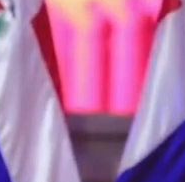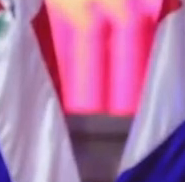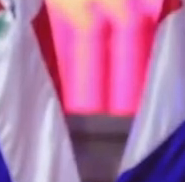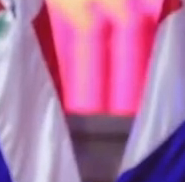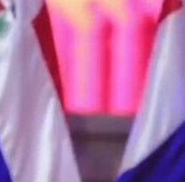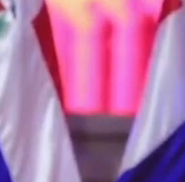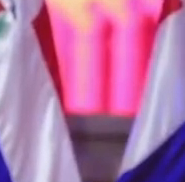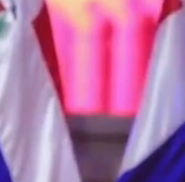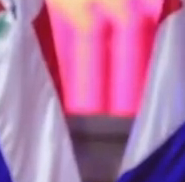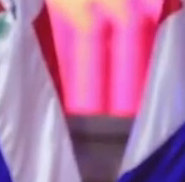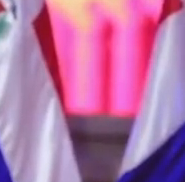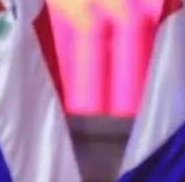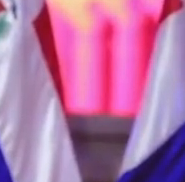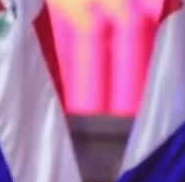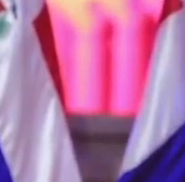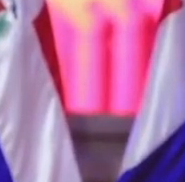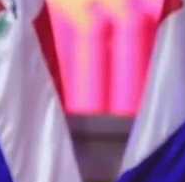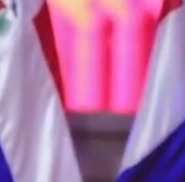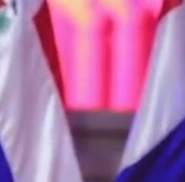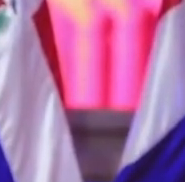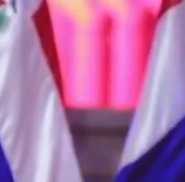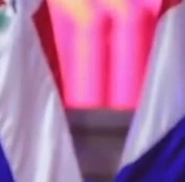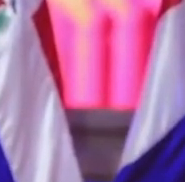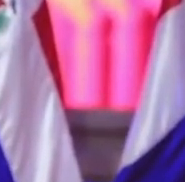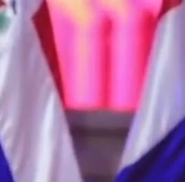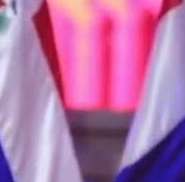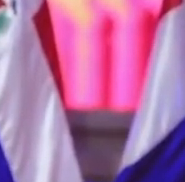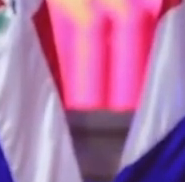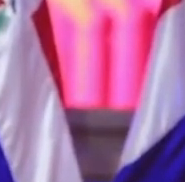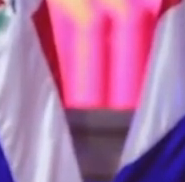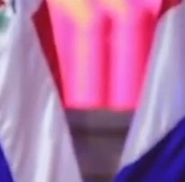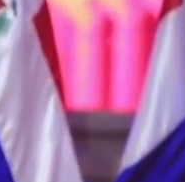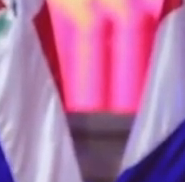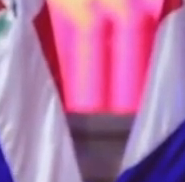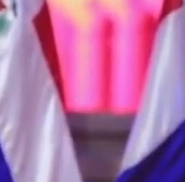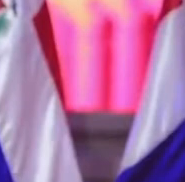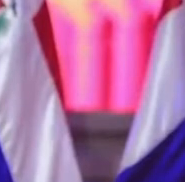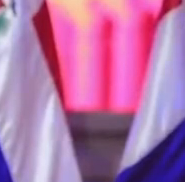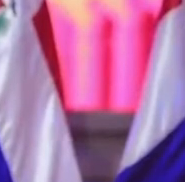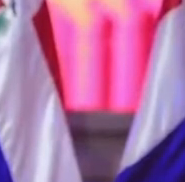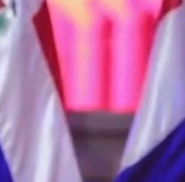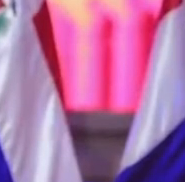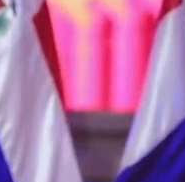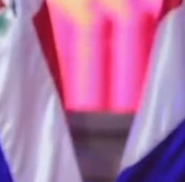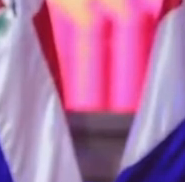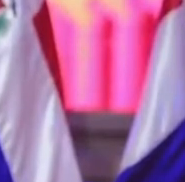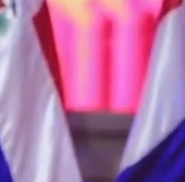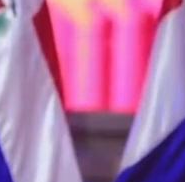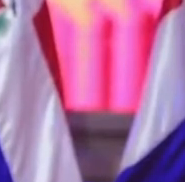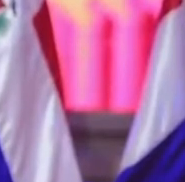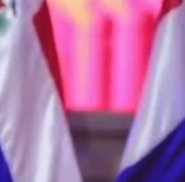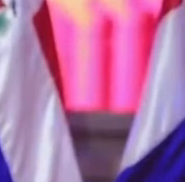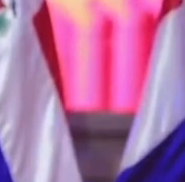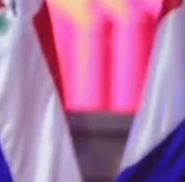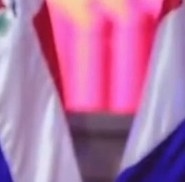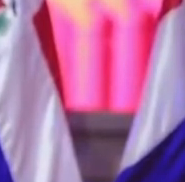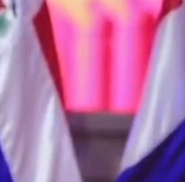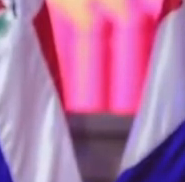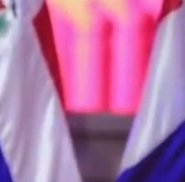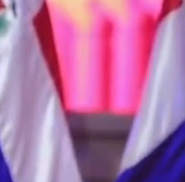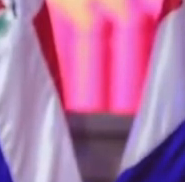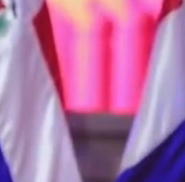hayamos vivido es de un total de 7.340 millones de dólares. Para que quede